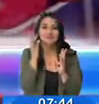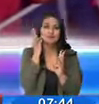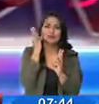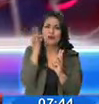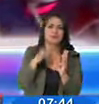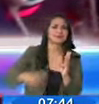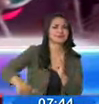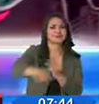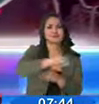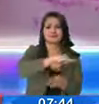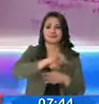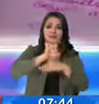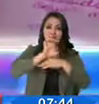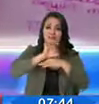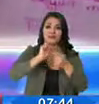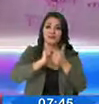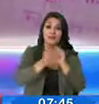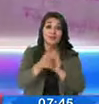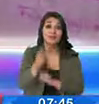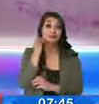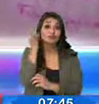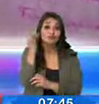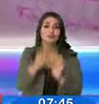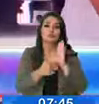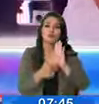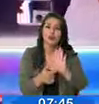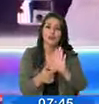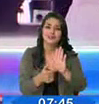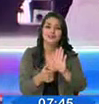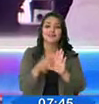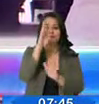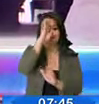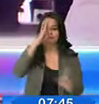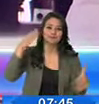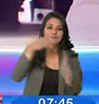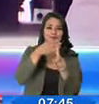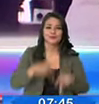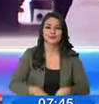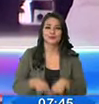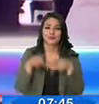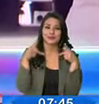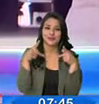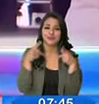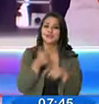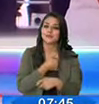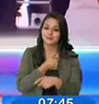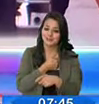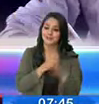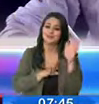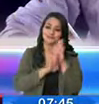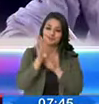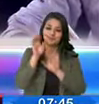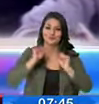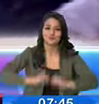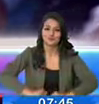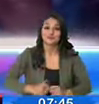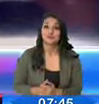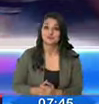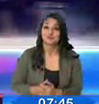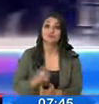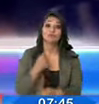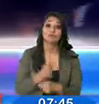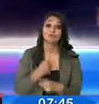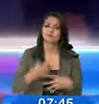en el país, donde cada mujer demuestra ser la dirección de su destino, viento y vela de su propia construcción. Quizá por esta